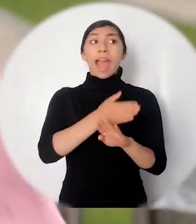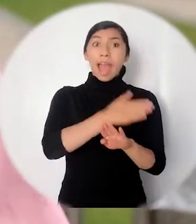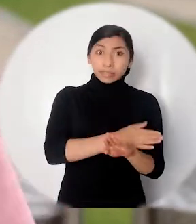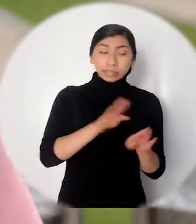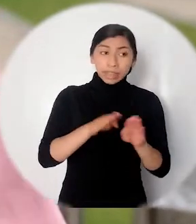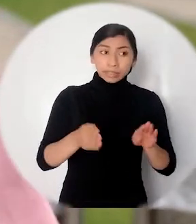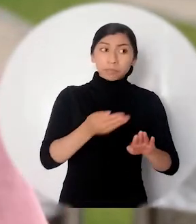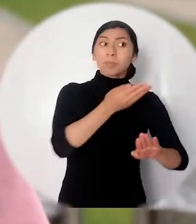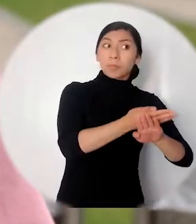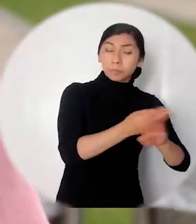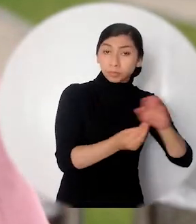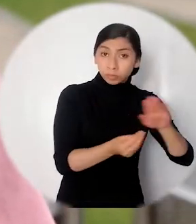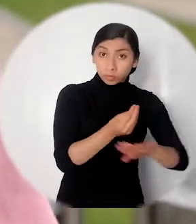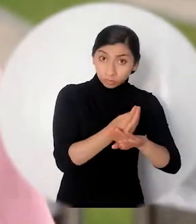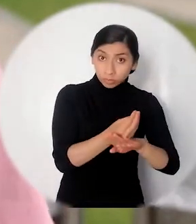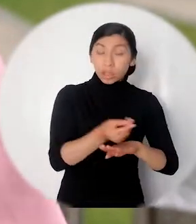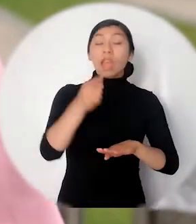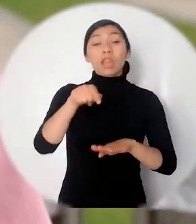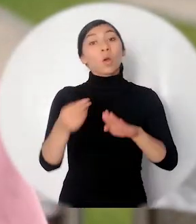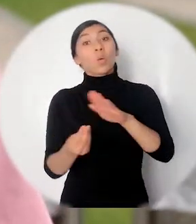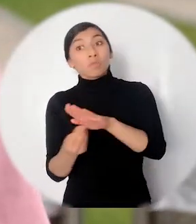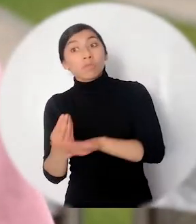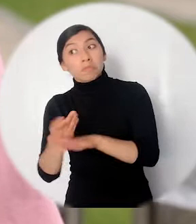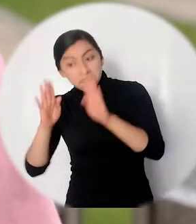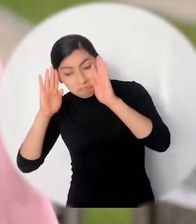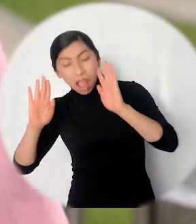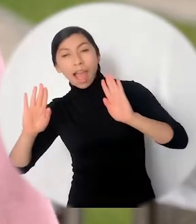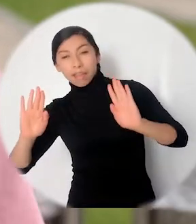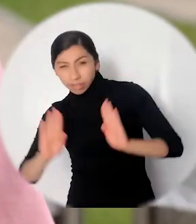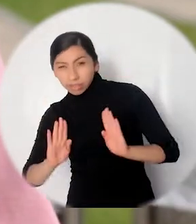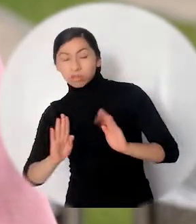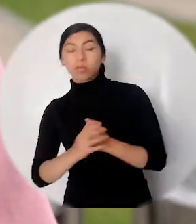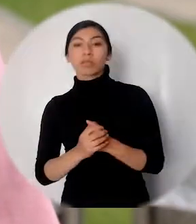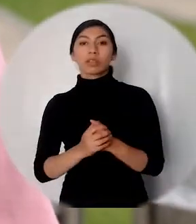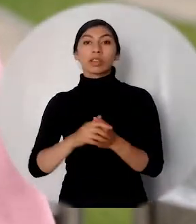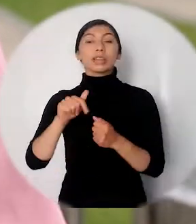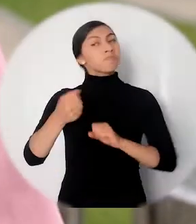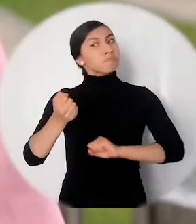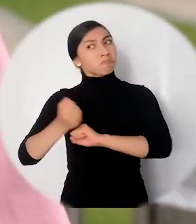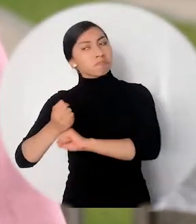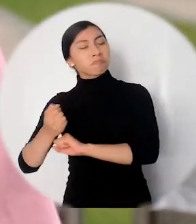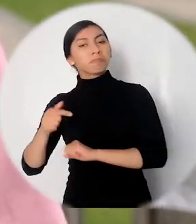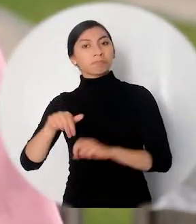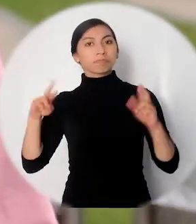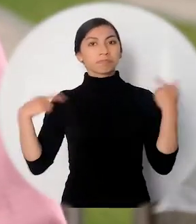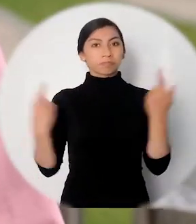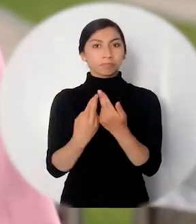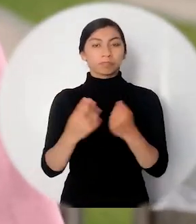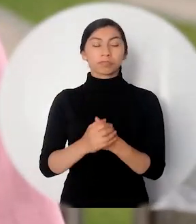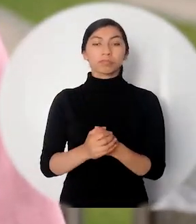Nacional le propusimos a la Unidad de Víctimas y que afortunadamente fue receptiva la Unidad de Víctimas en apoyar estos encuentros